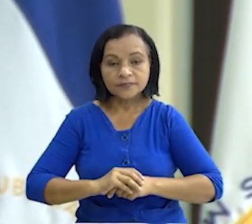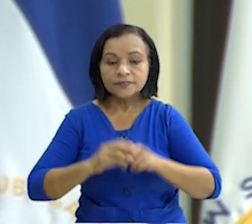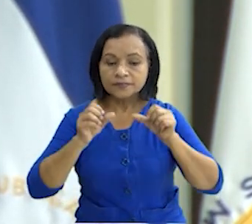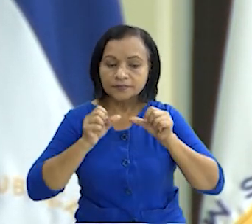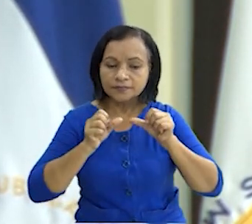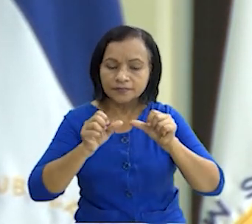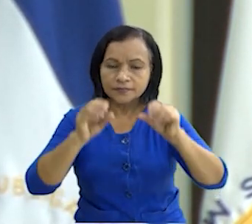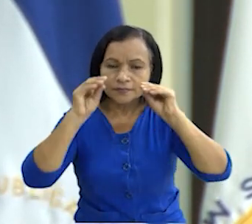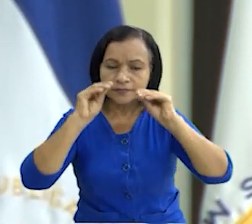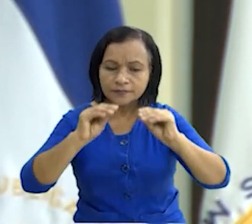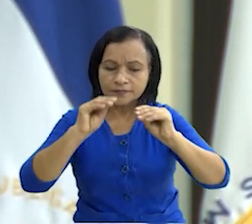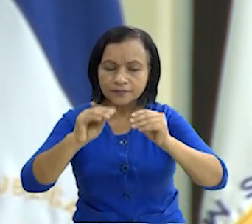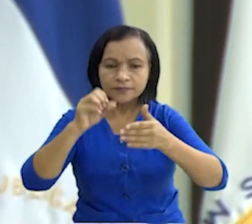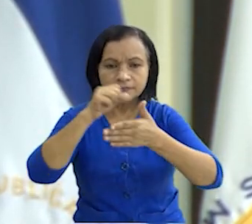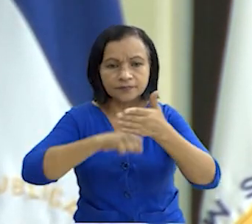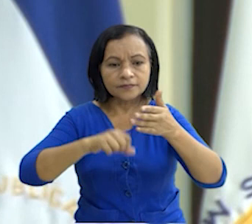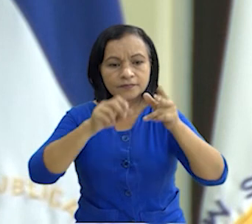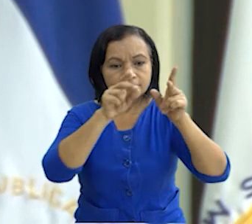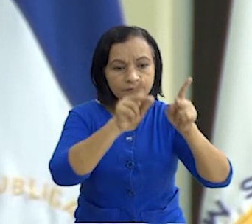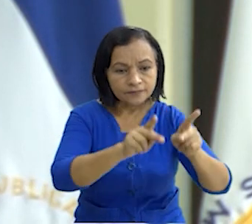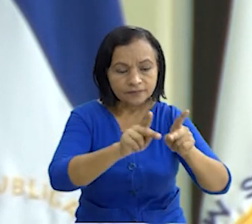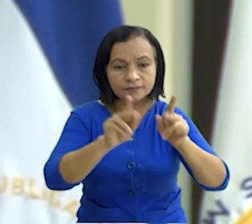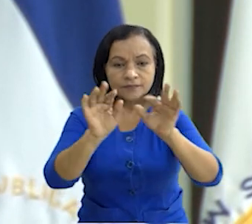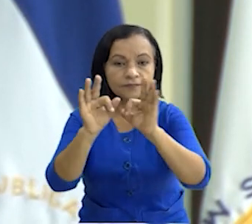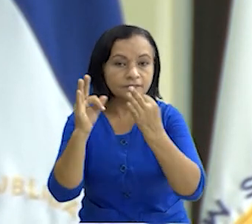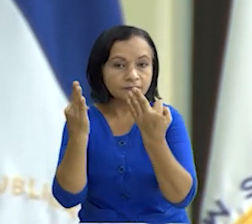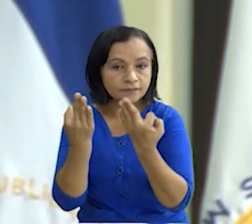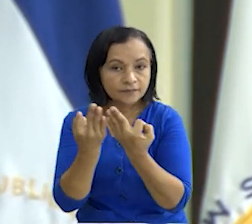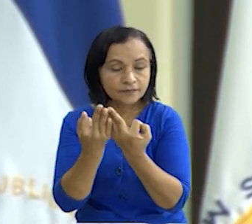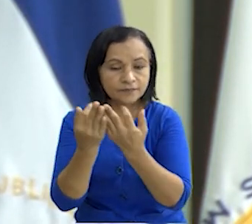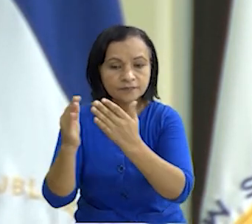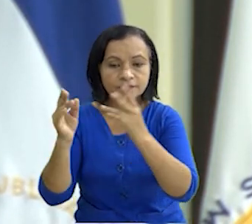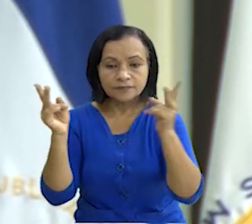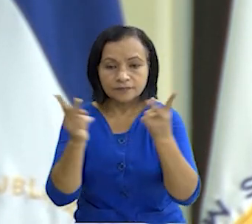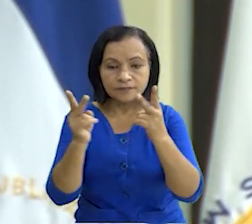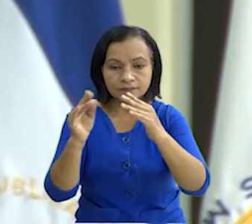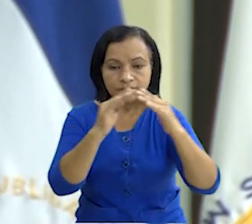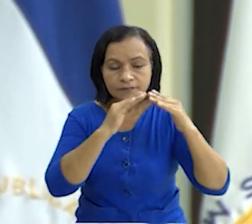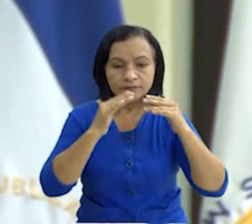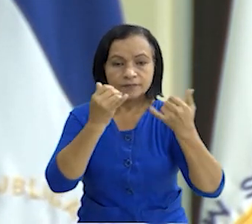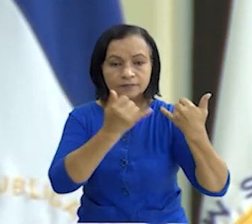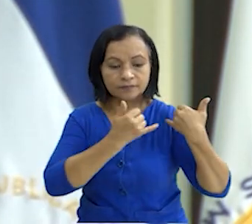Seguir fortaleciendo a la persona, a la familia, a la comunidad,